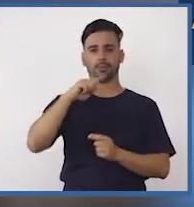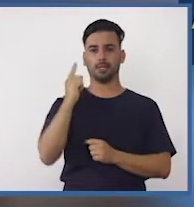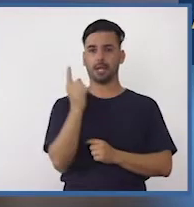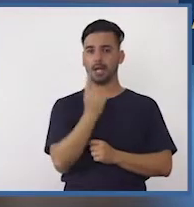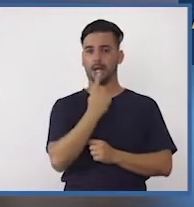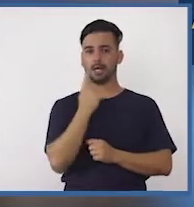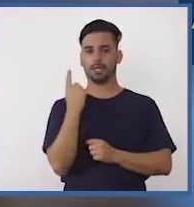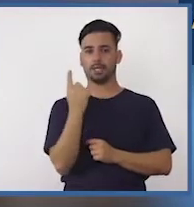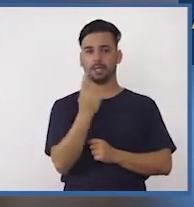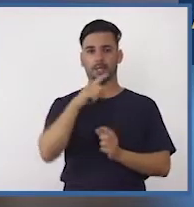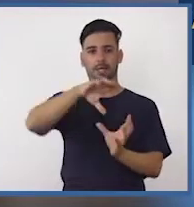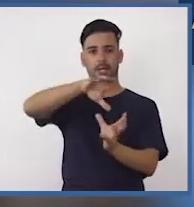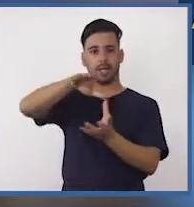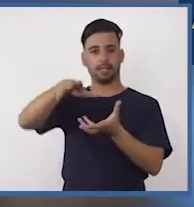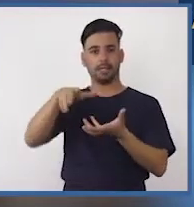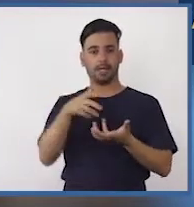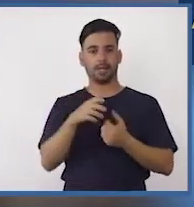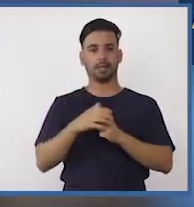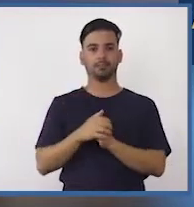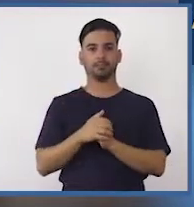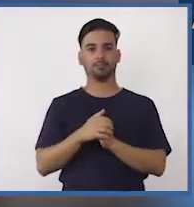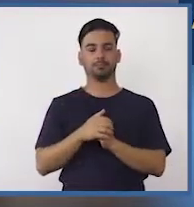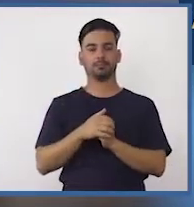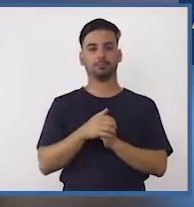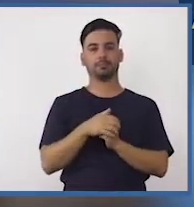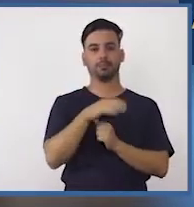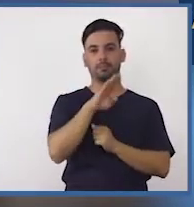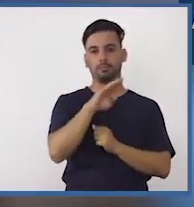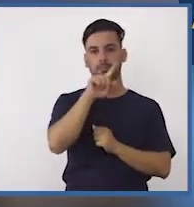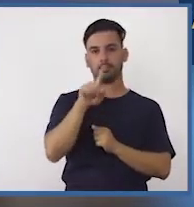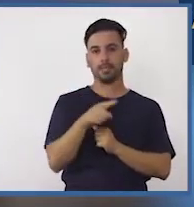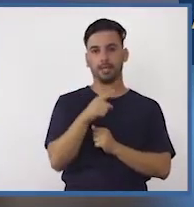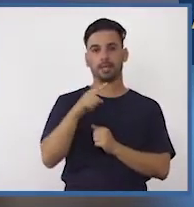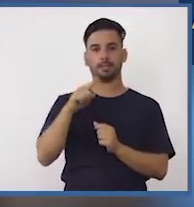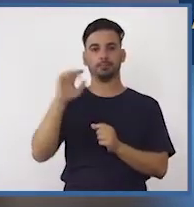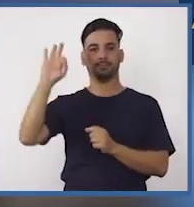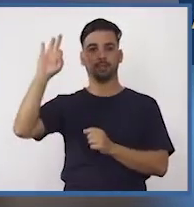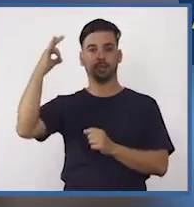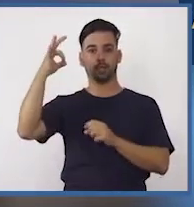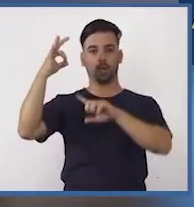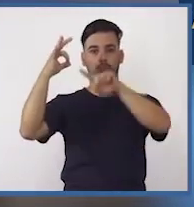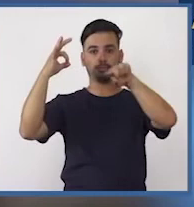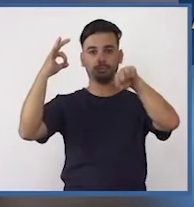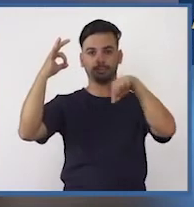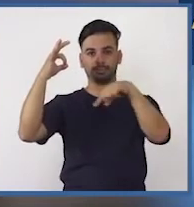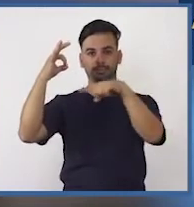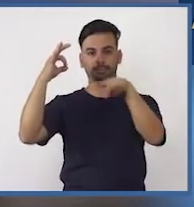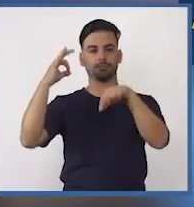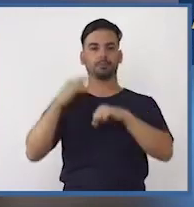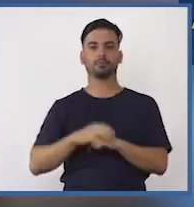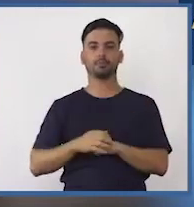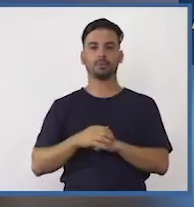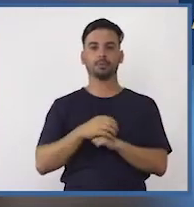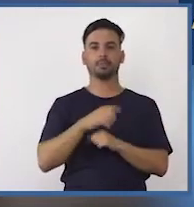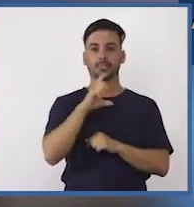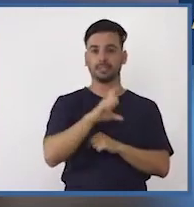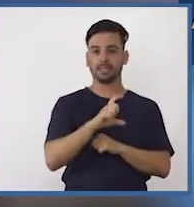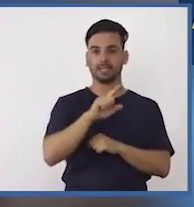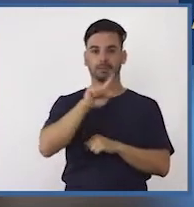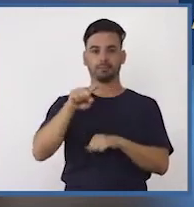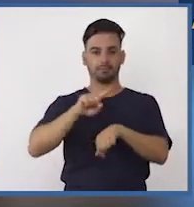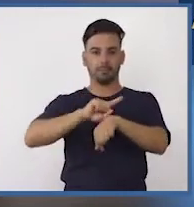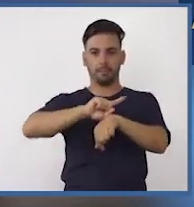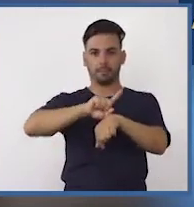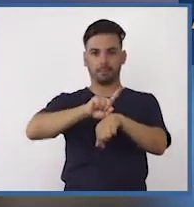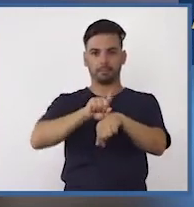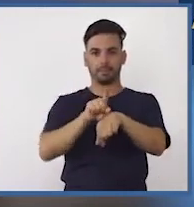la Tierra alrededor del Sol, y el C, la rotación de las manecillas del reloj? Creo que es un ejercicio muy fácil, práctico, que lo